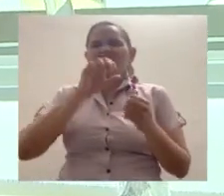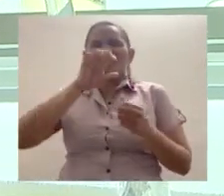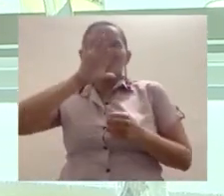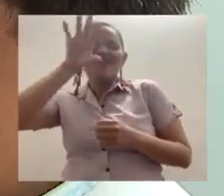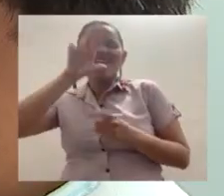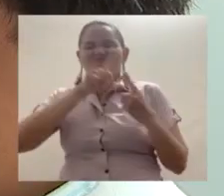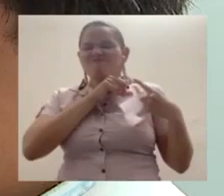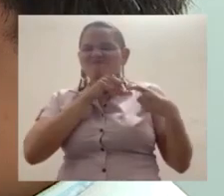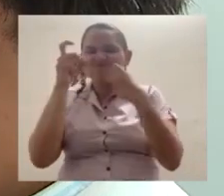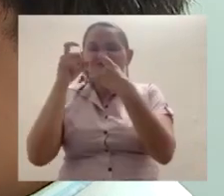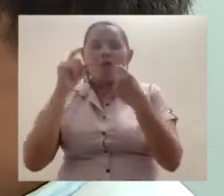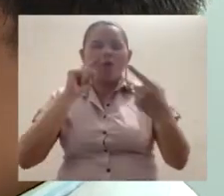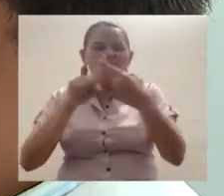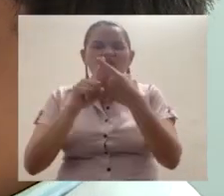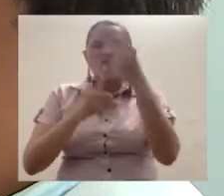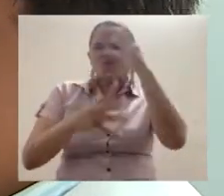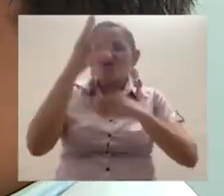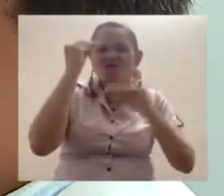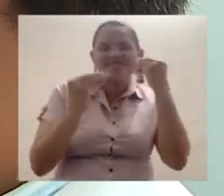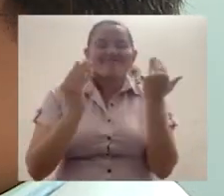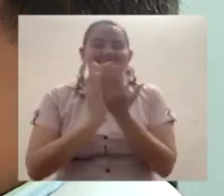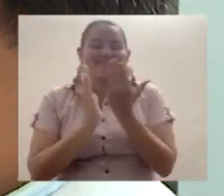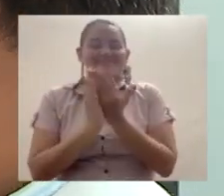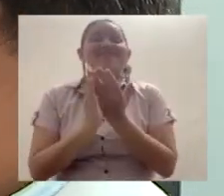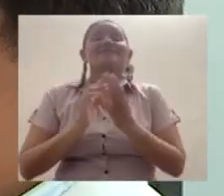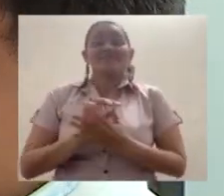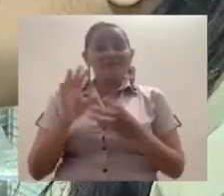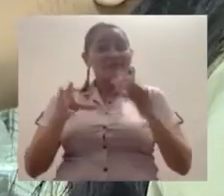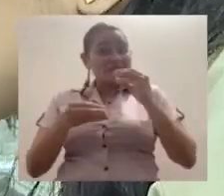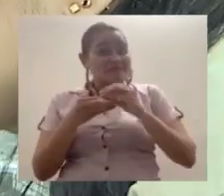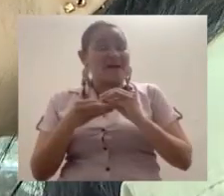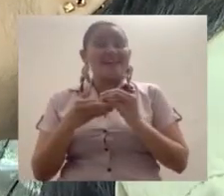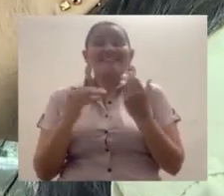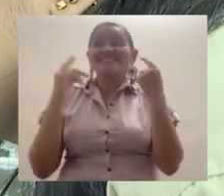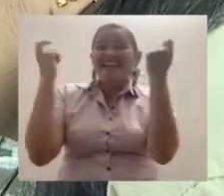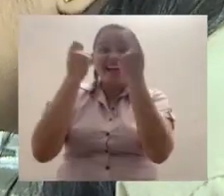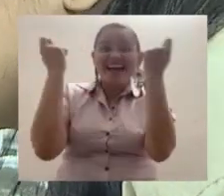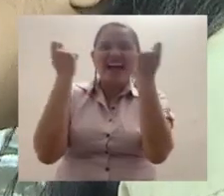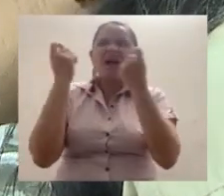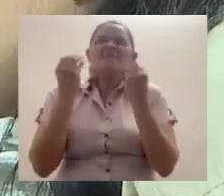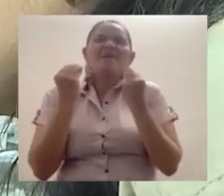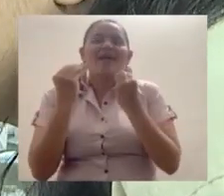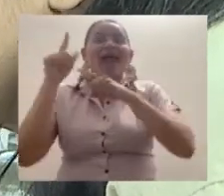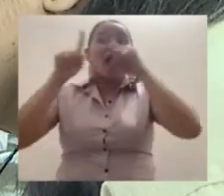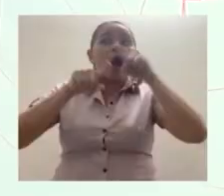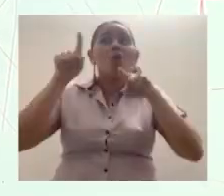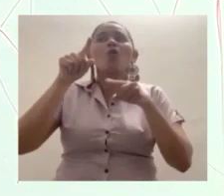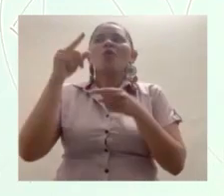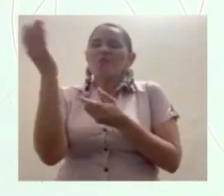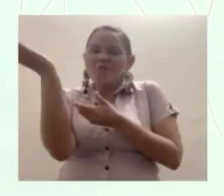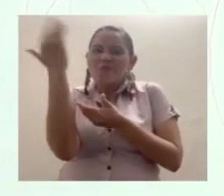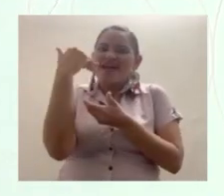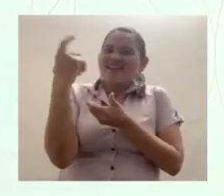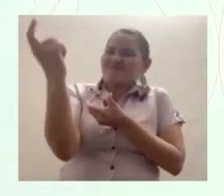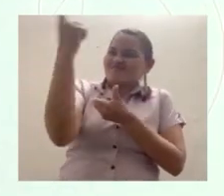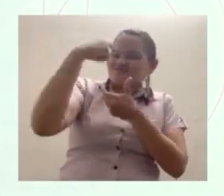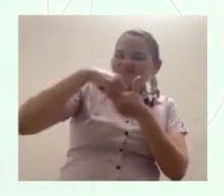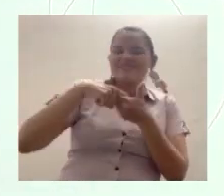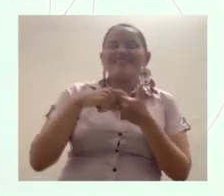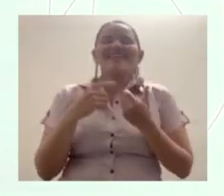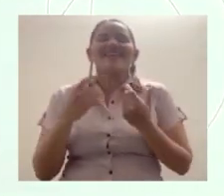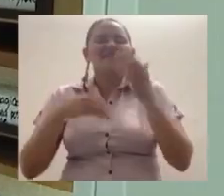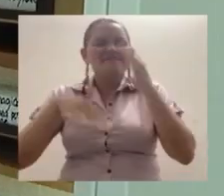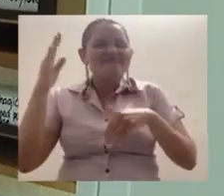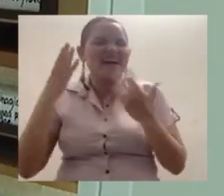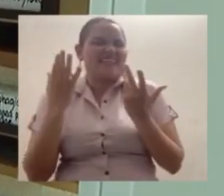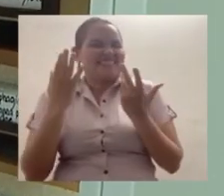exterior y también atraer con convocatorias a que regresen al país y se vinculen tanto a las universidades como a los centros de investigación